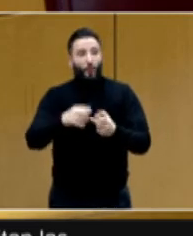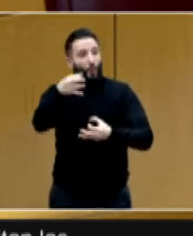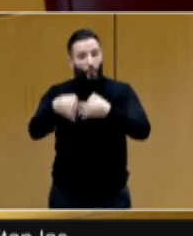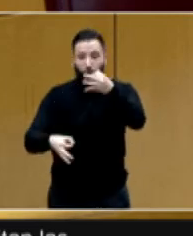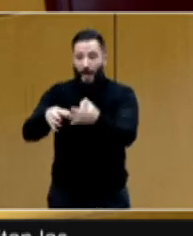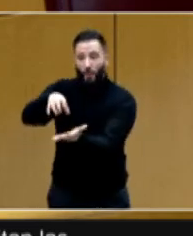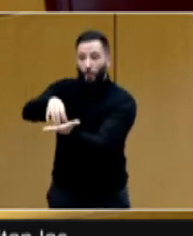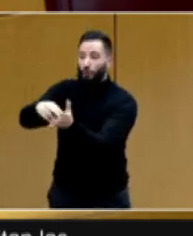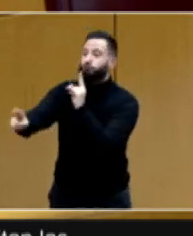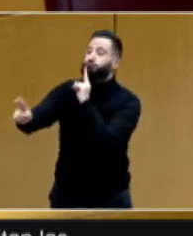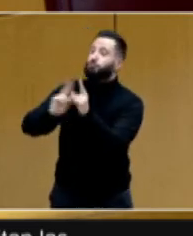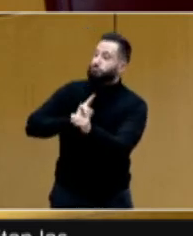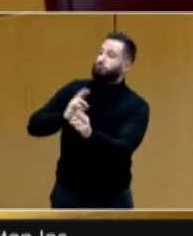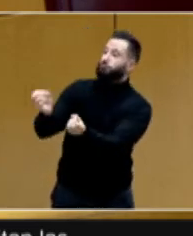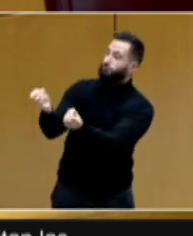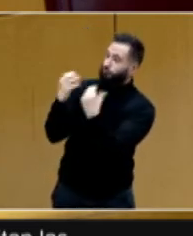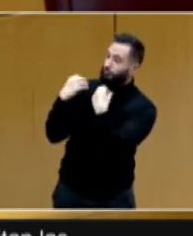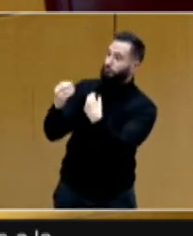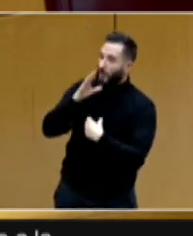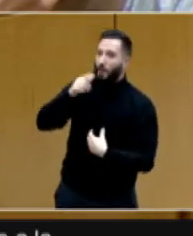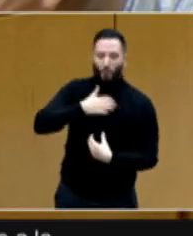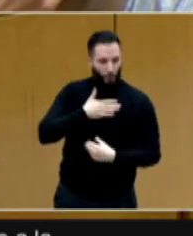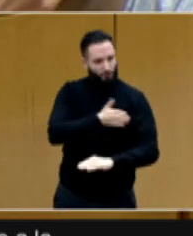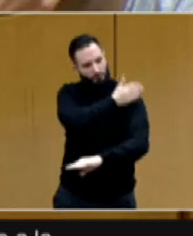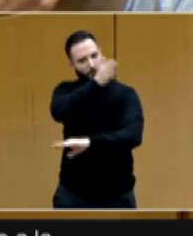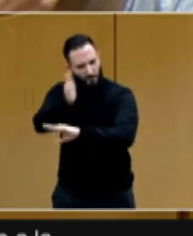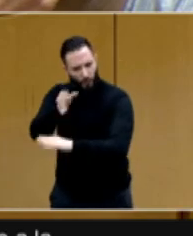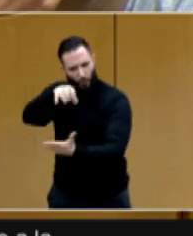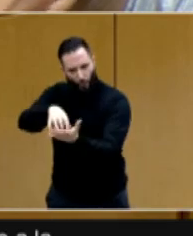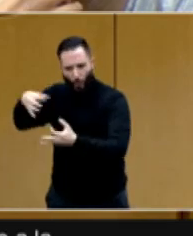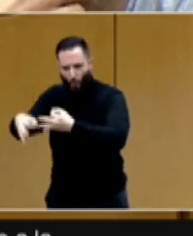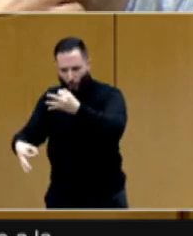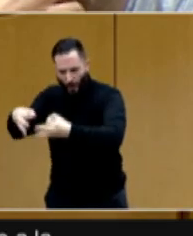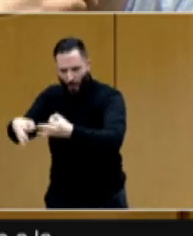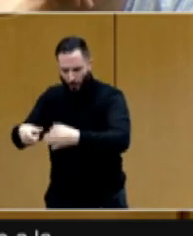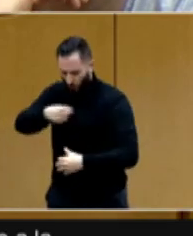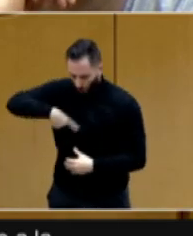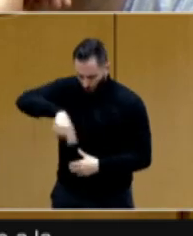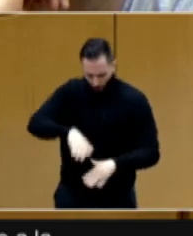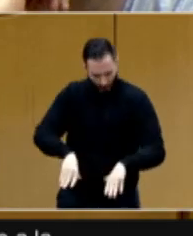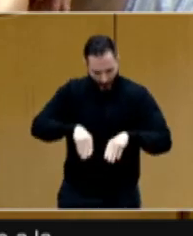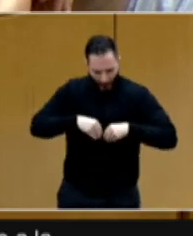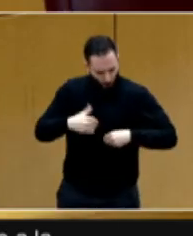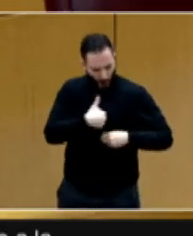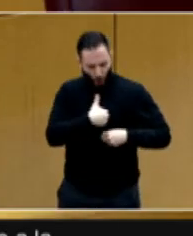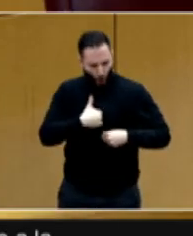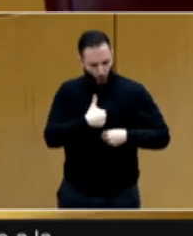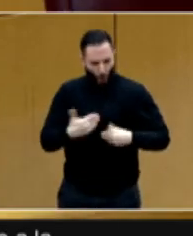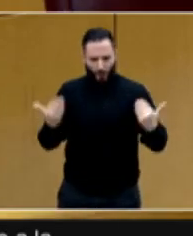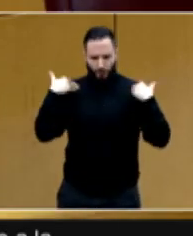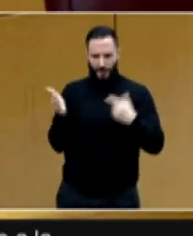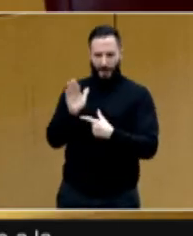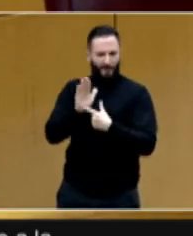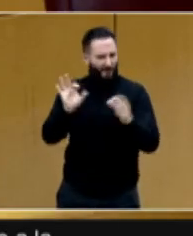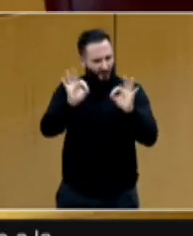juzgados porque sí que hemos estado porque sin asumir nosotros la representación